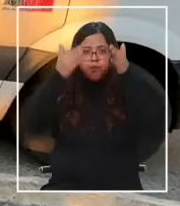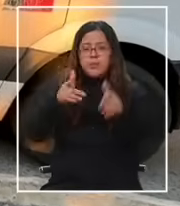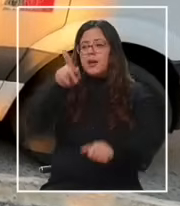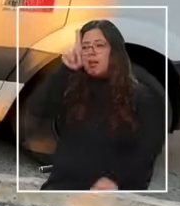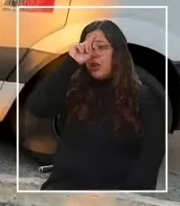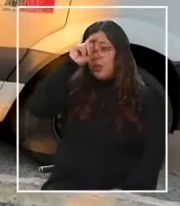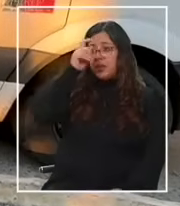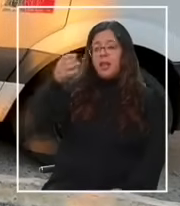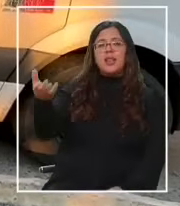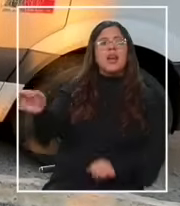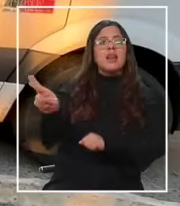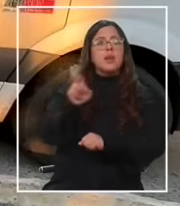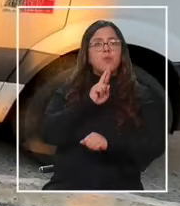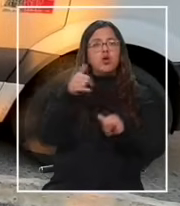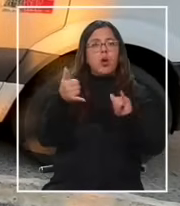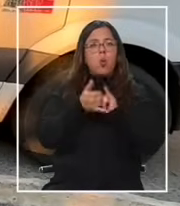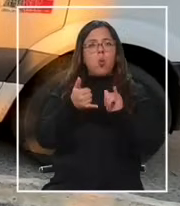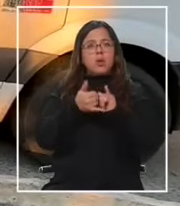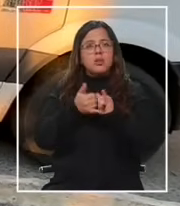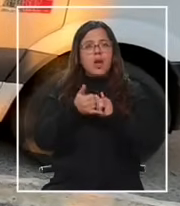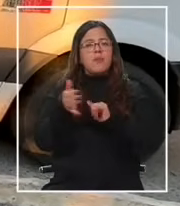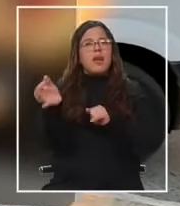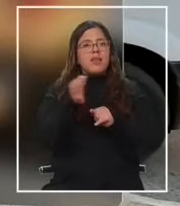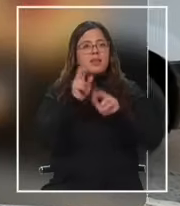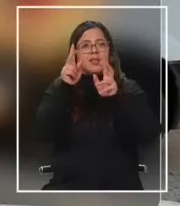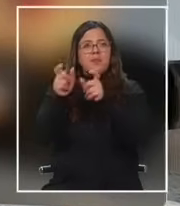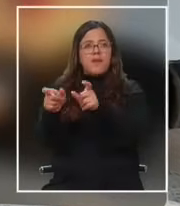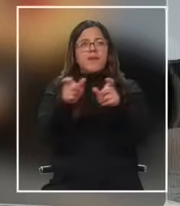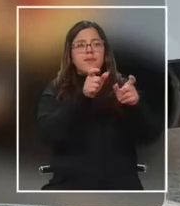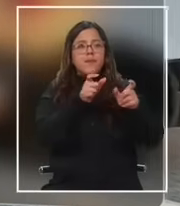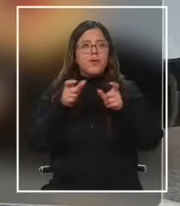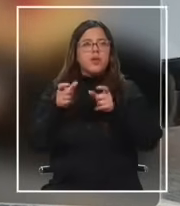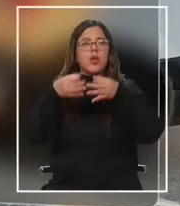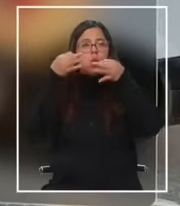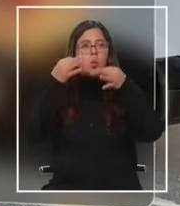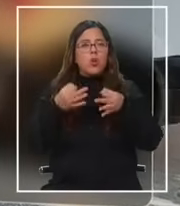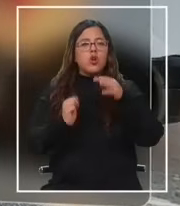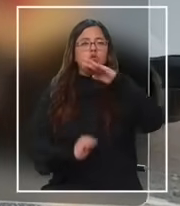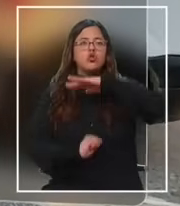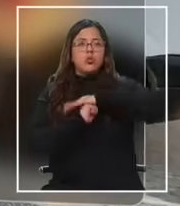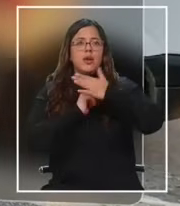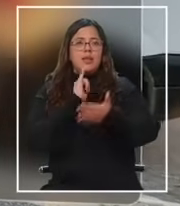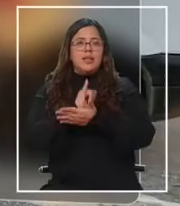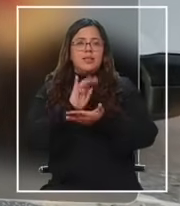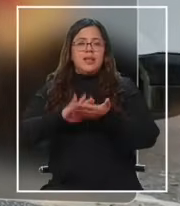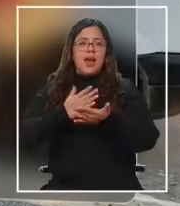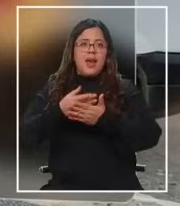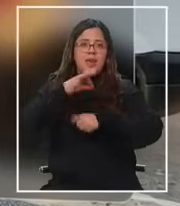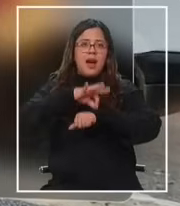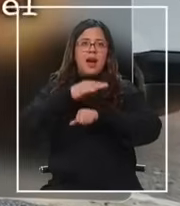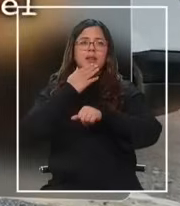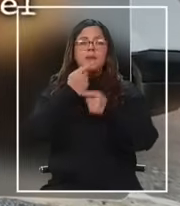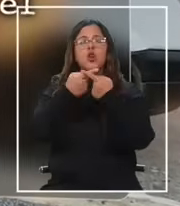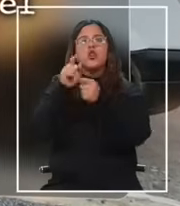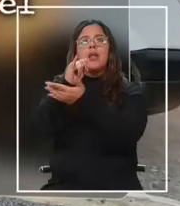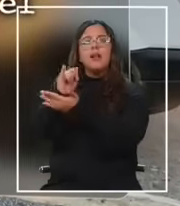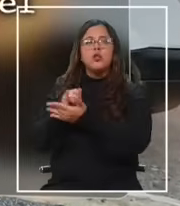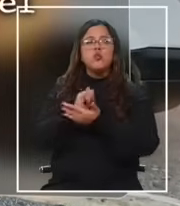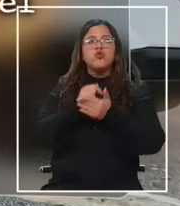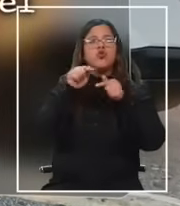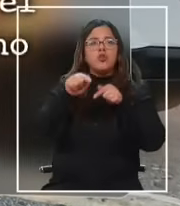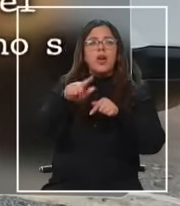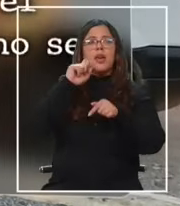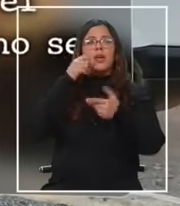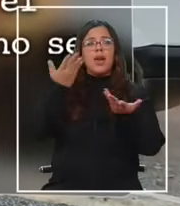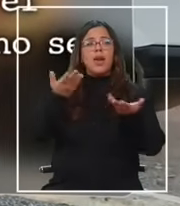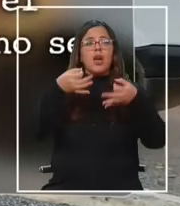responden vía WhatsApp. Nos indican que tras una fiscalización desarrollada por la Superintendencia de Salud y otros organismos, se